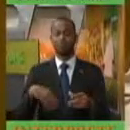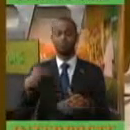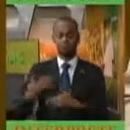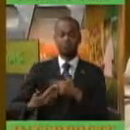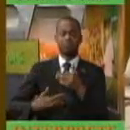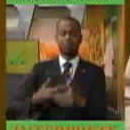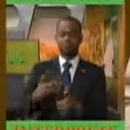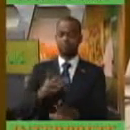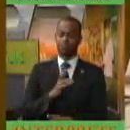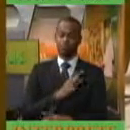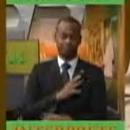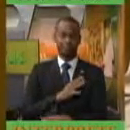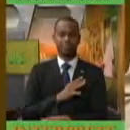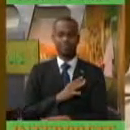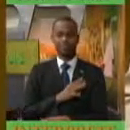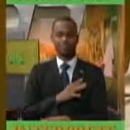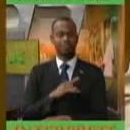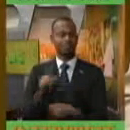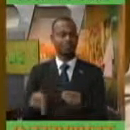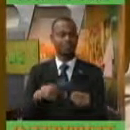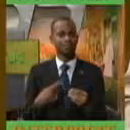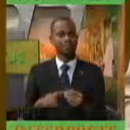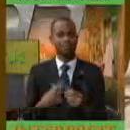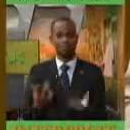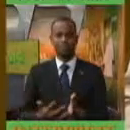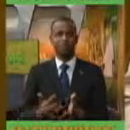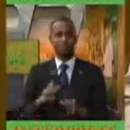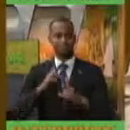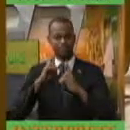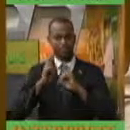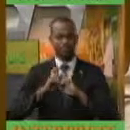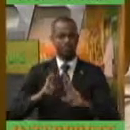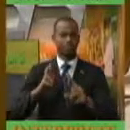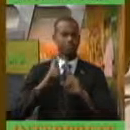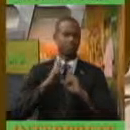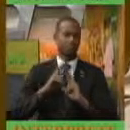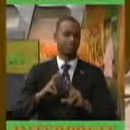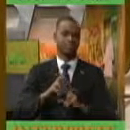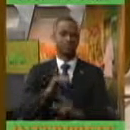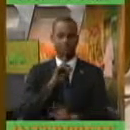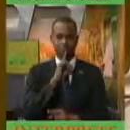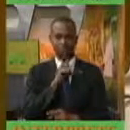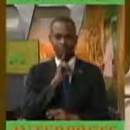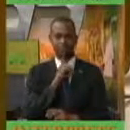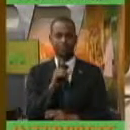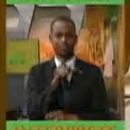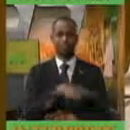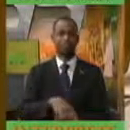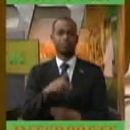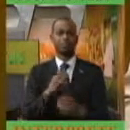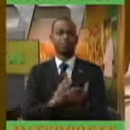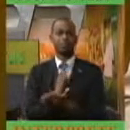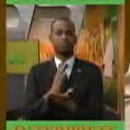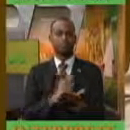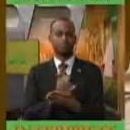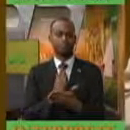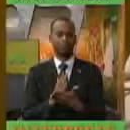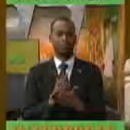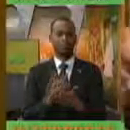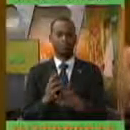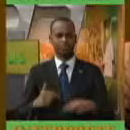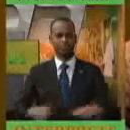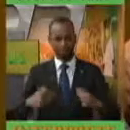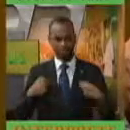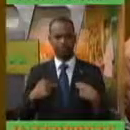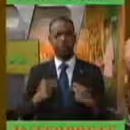por muy buen camino en lo que tiene que ver con el respeto real, efectivo a los derechos humanos, a los derechos de